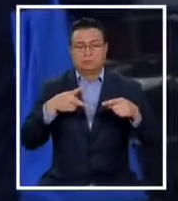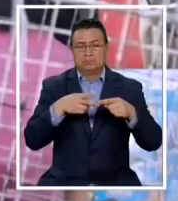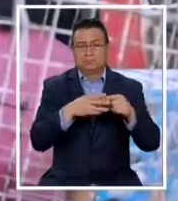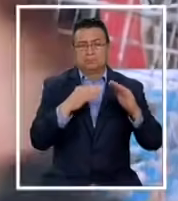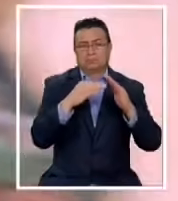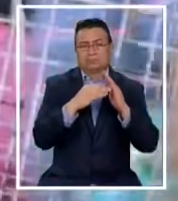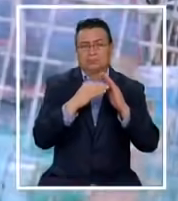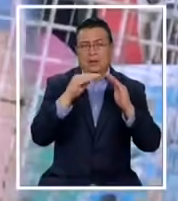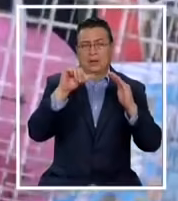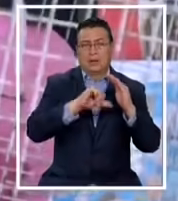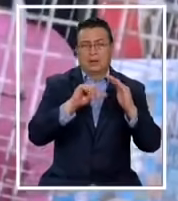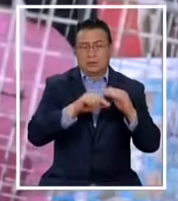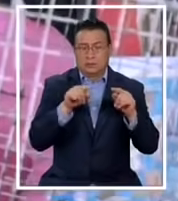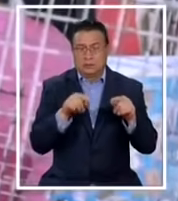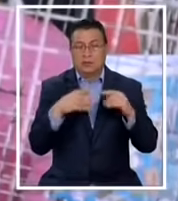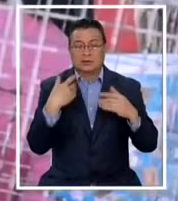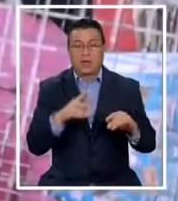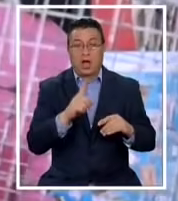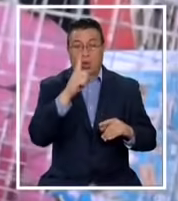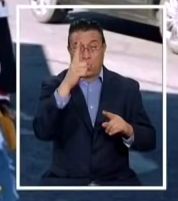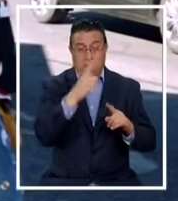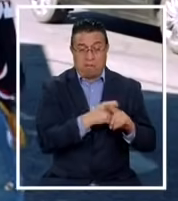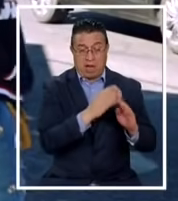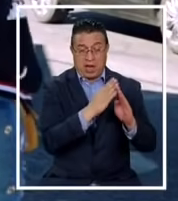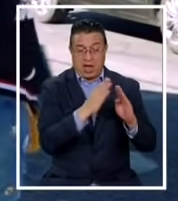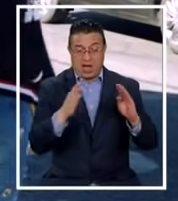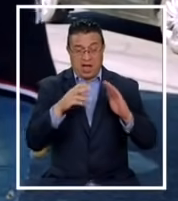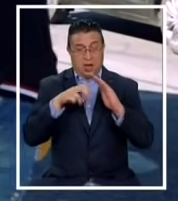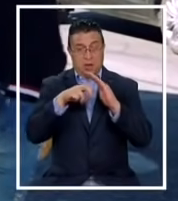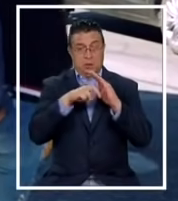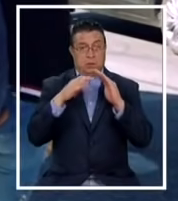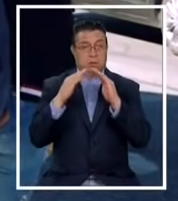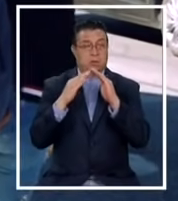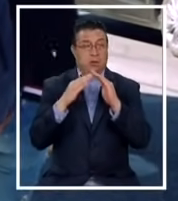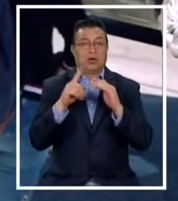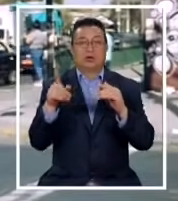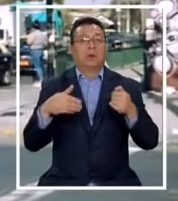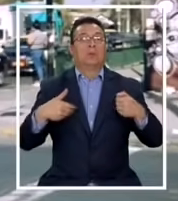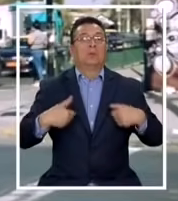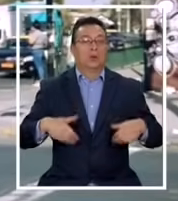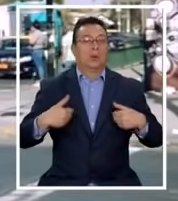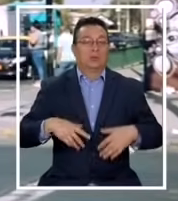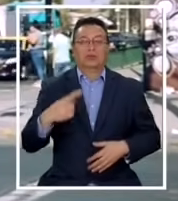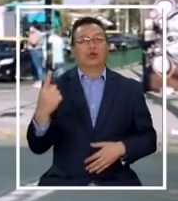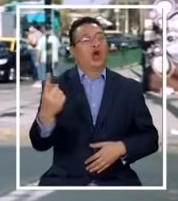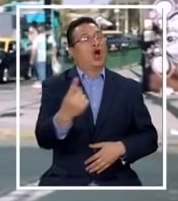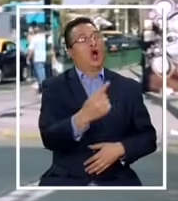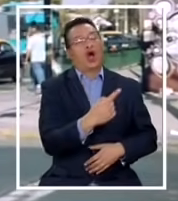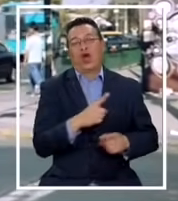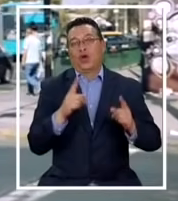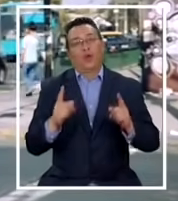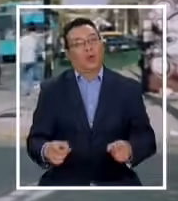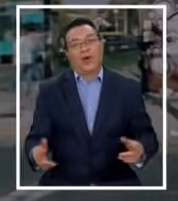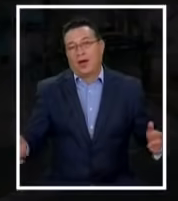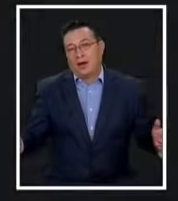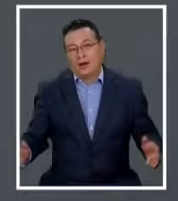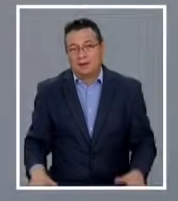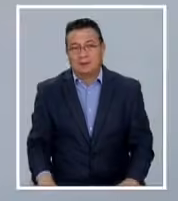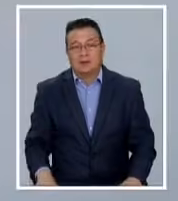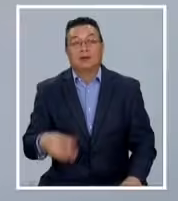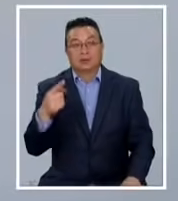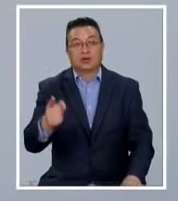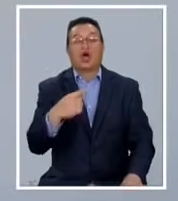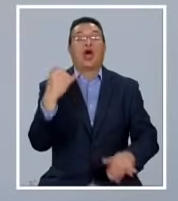restricciones, concluyendo que luego de un mes de encierro, el relajo es inevitable. Ocurre lo que se